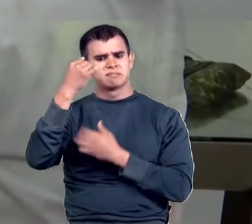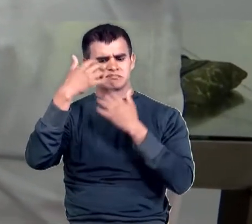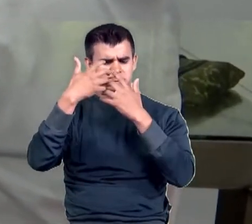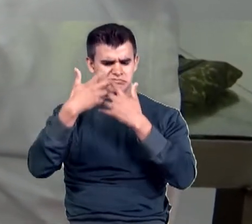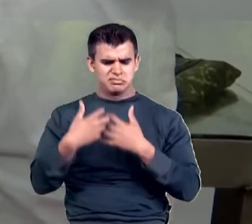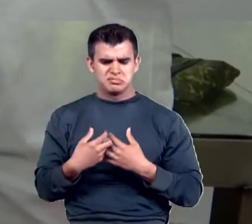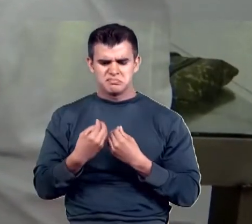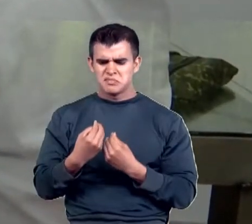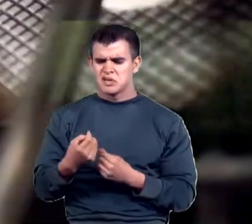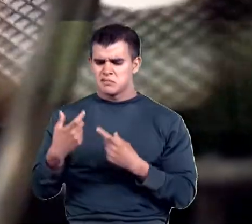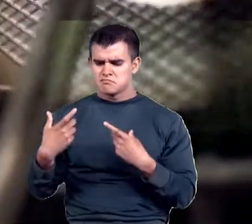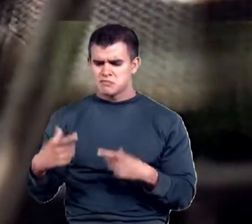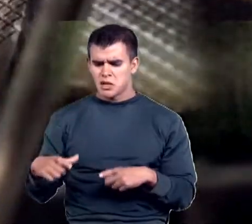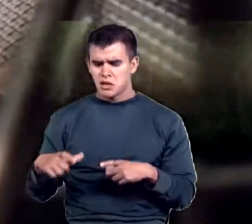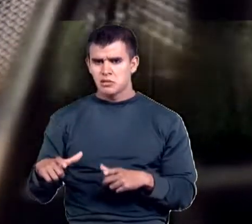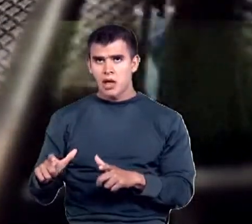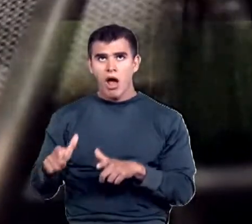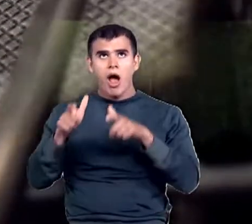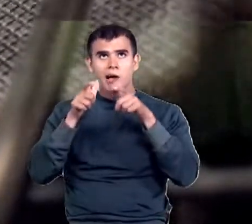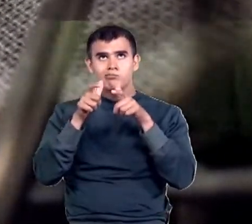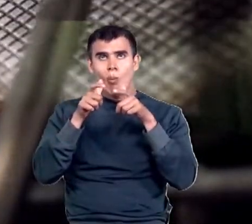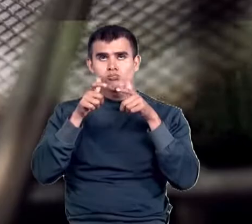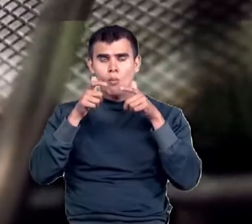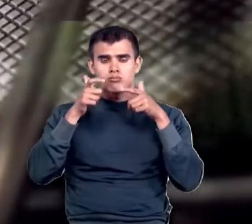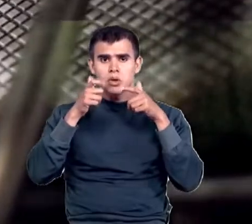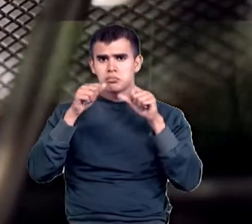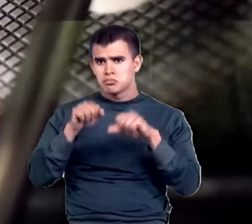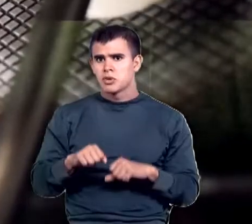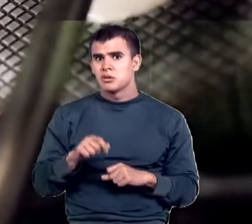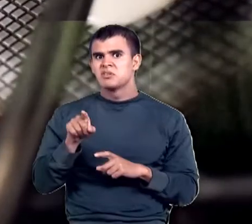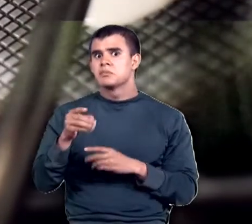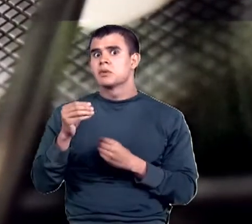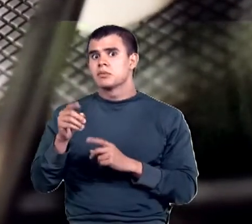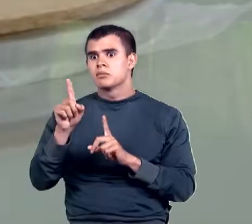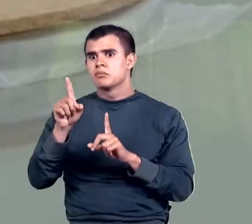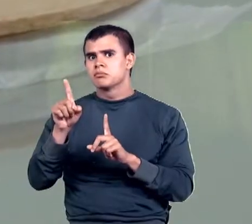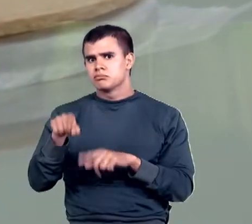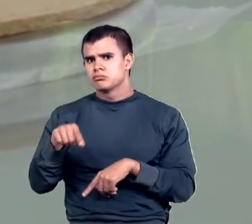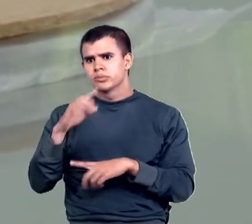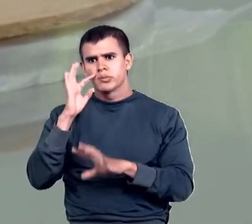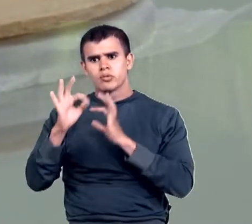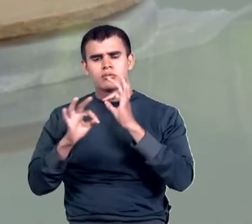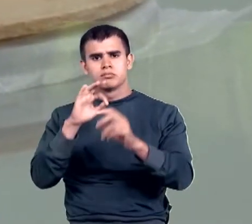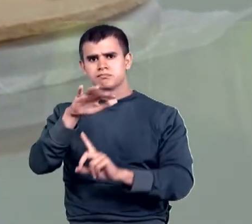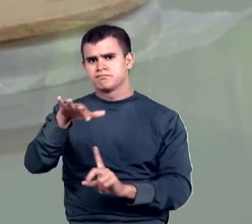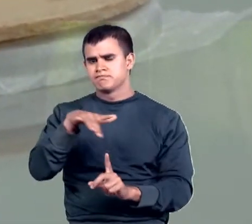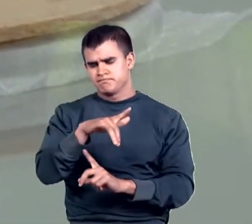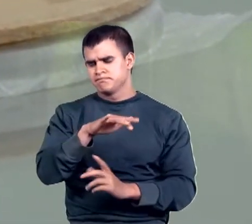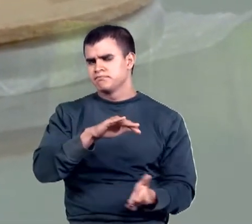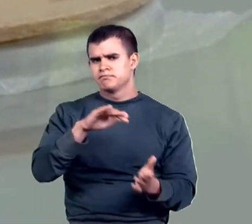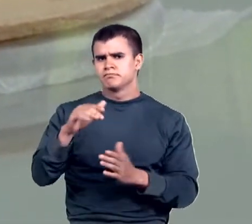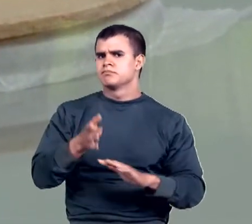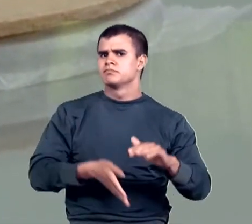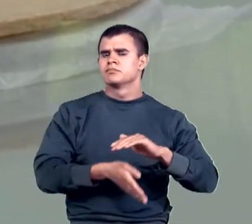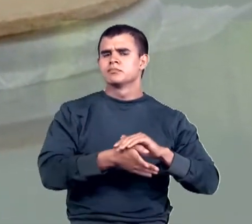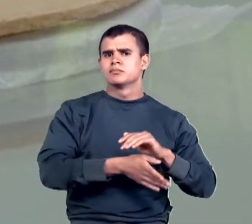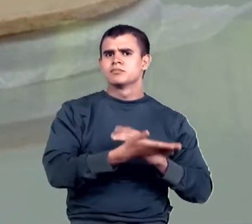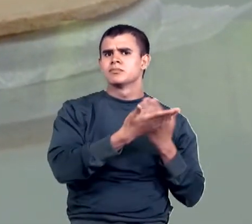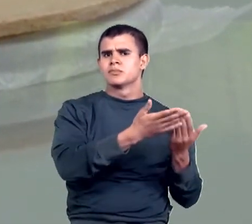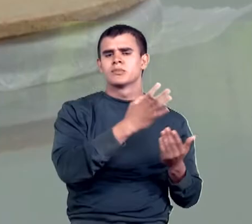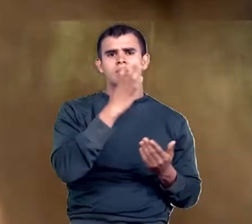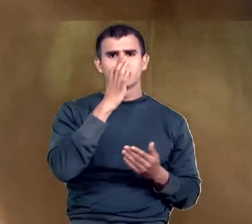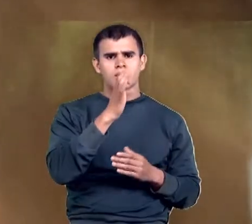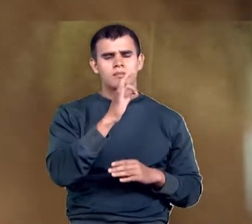fabricación de una máquina que produce platos comestibles y de esta forma conserva el medio ambiente. Continuemos. Carlos